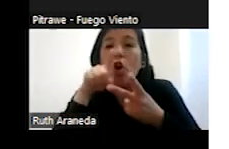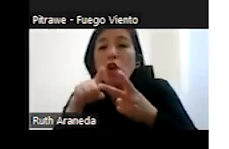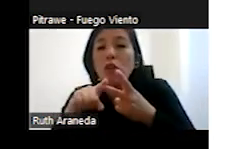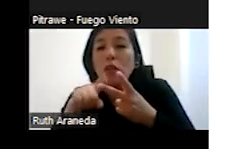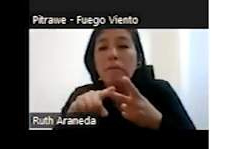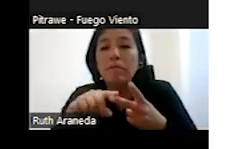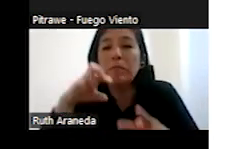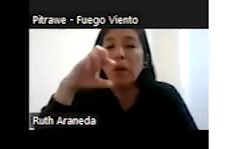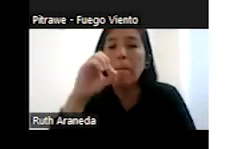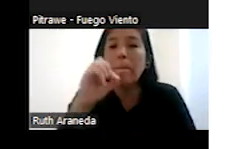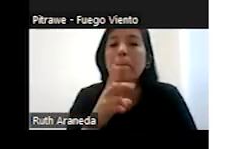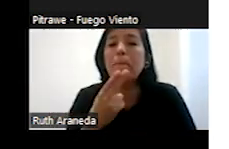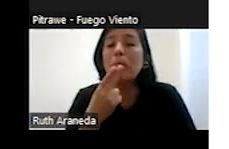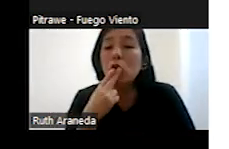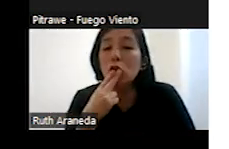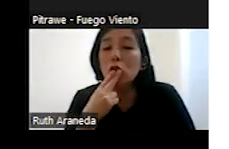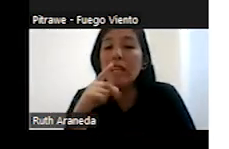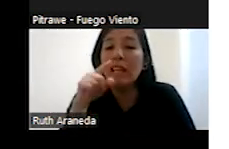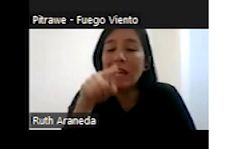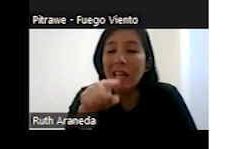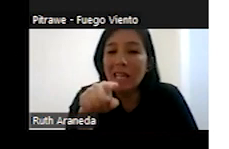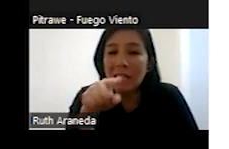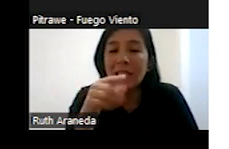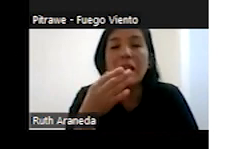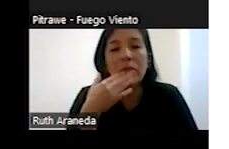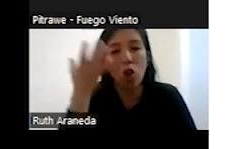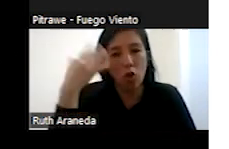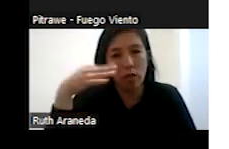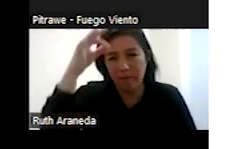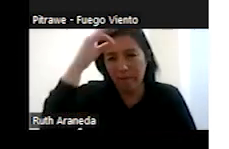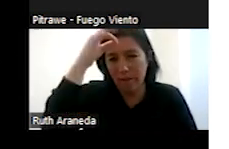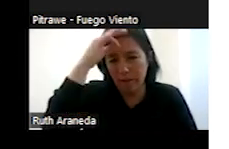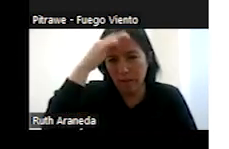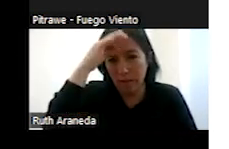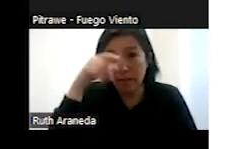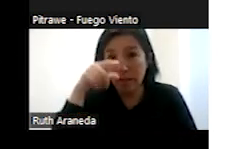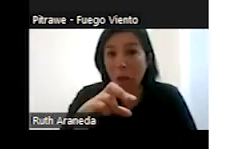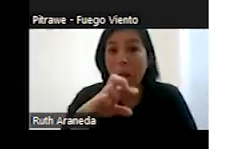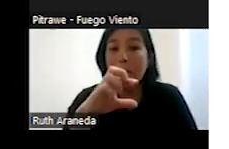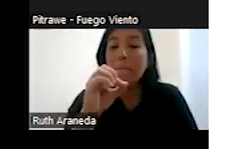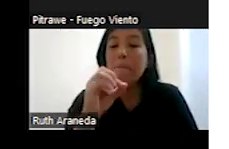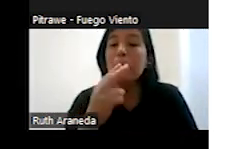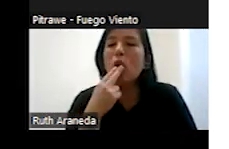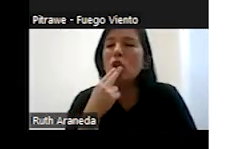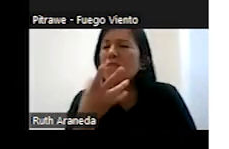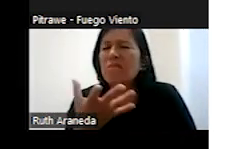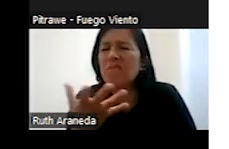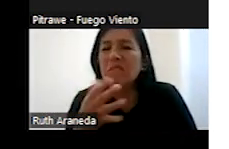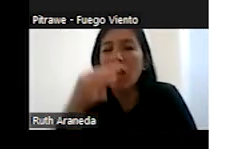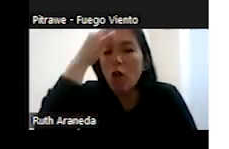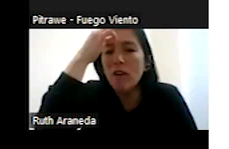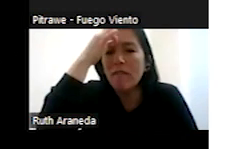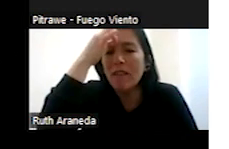casos aislados igual, pero me parece interesante contárselos. La enfermedad de POT es